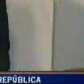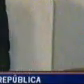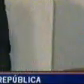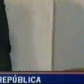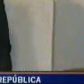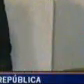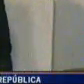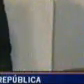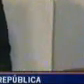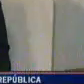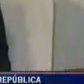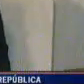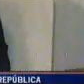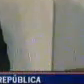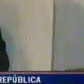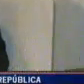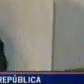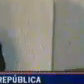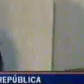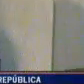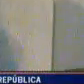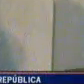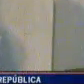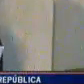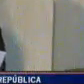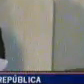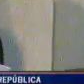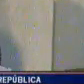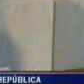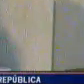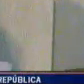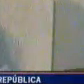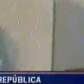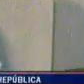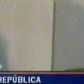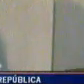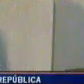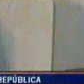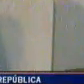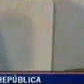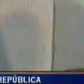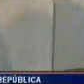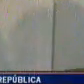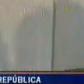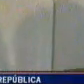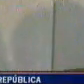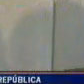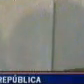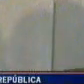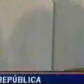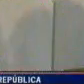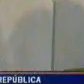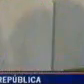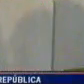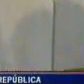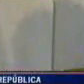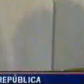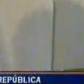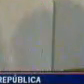a Panamá. Séptimo año, dice con claridad, señor ministro, para que no abra los ojos. Séptimo año, a partir del séptimo año,